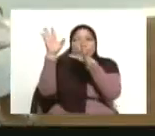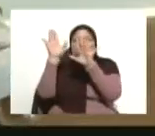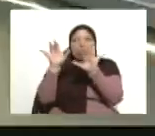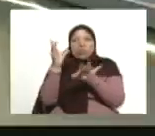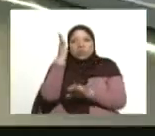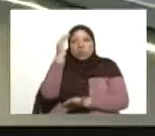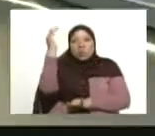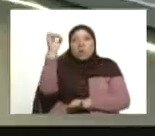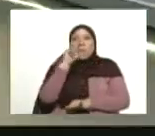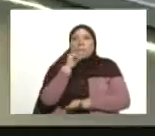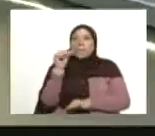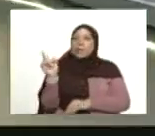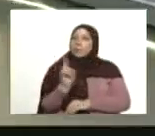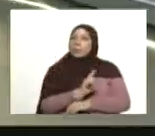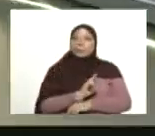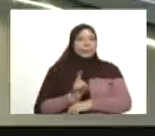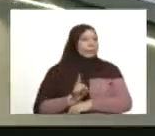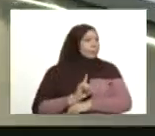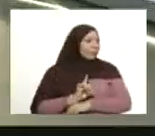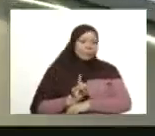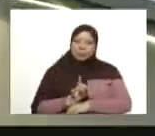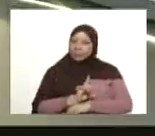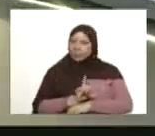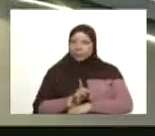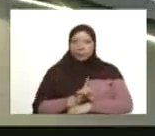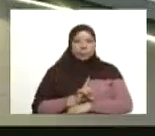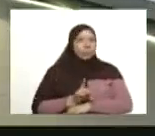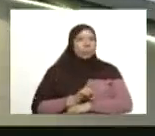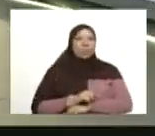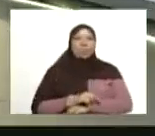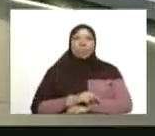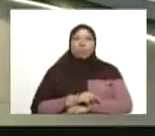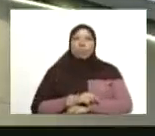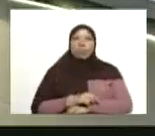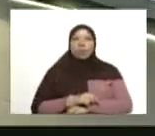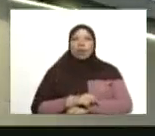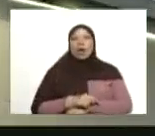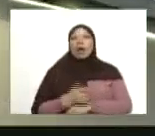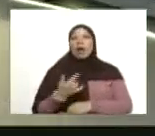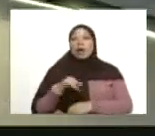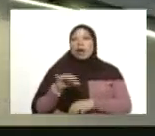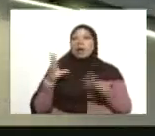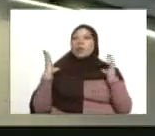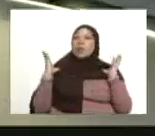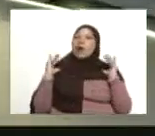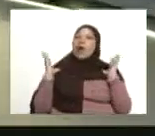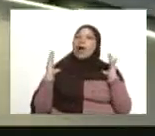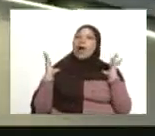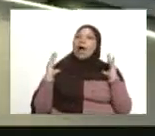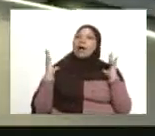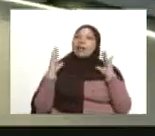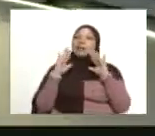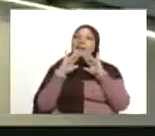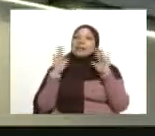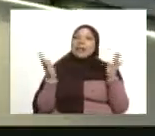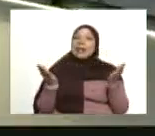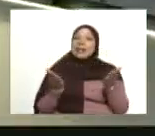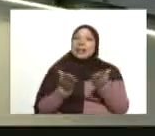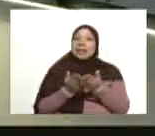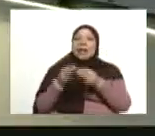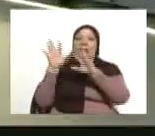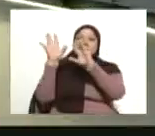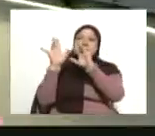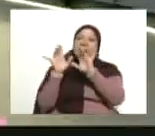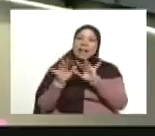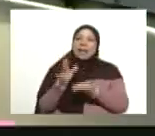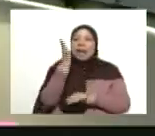presidente. Malo fue, malo no. Bueno, esas energías de nuestra tierra sagrada, de estas